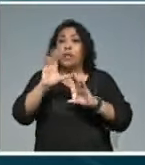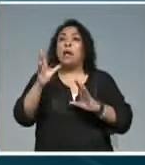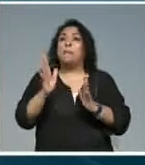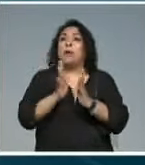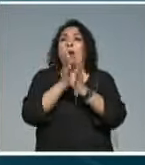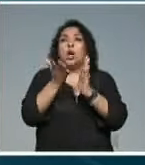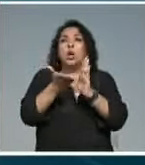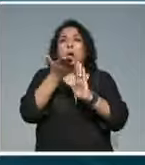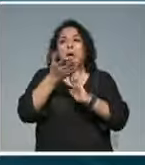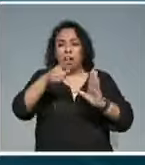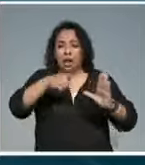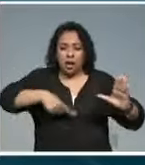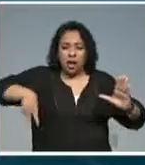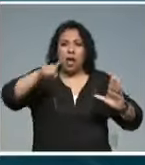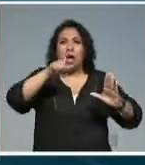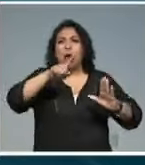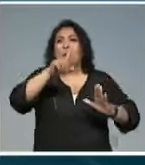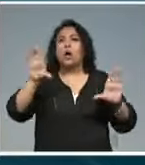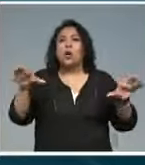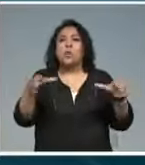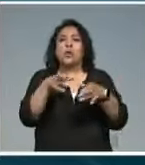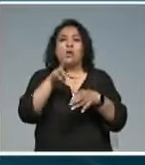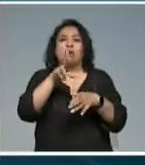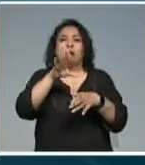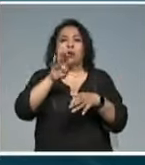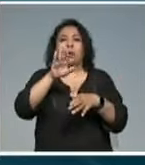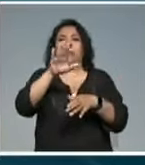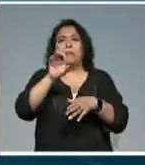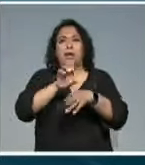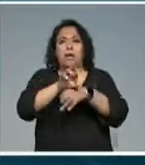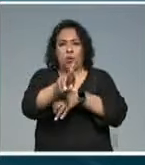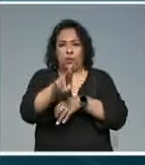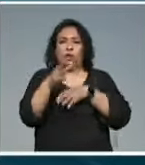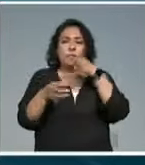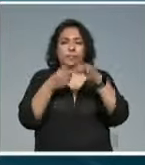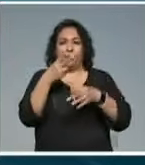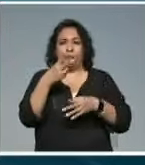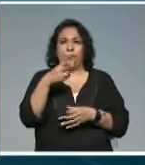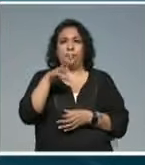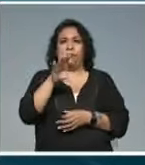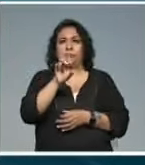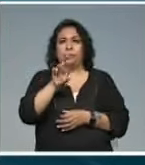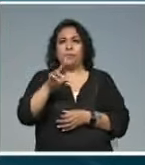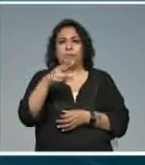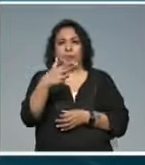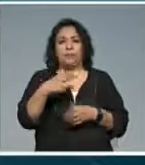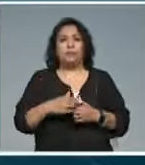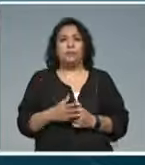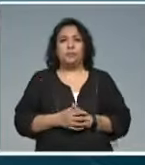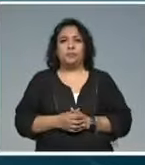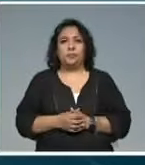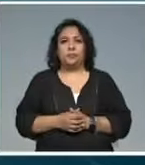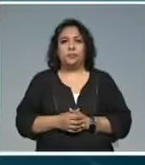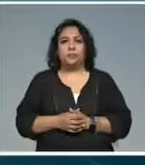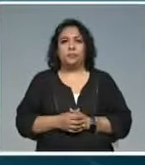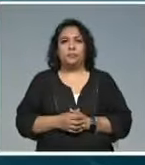agua en una comunidad de Río Bamba, Ecuador. Para Noticias 22, César H. Meléndez.